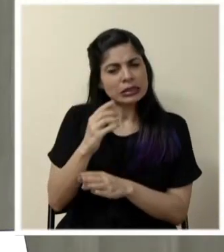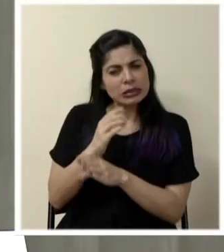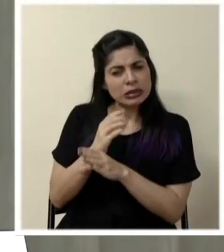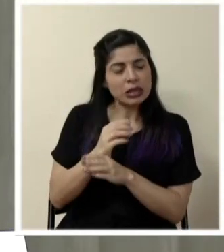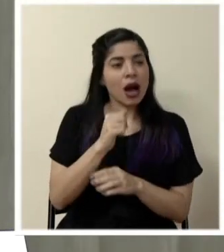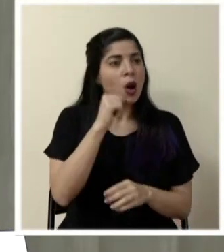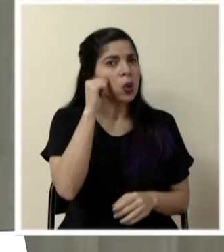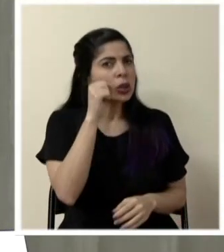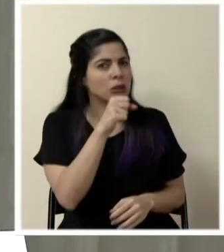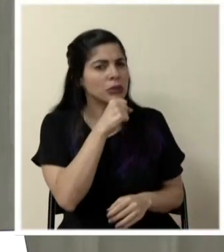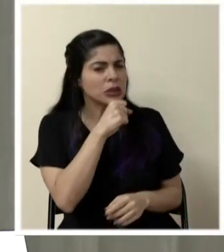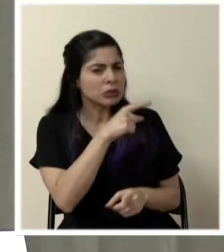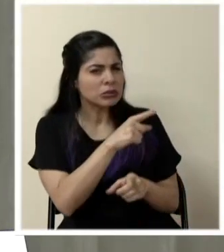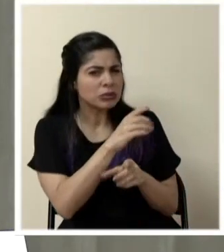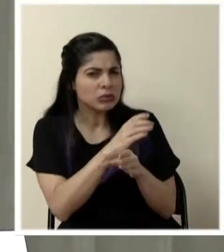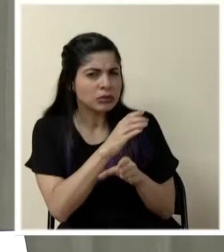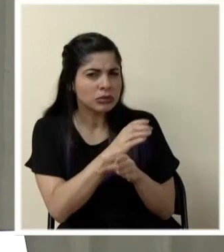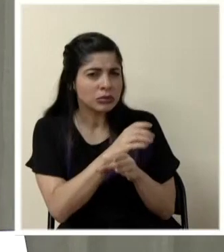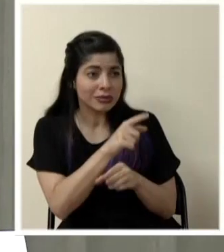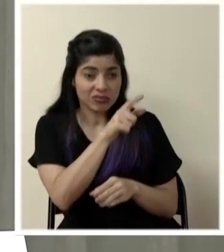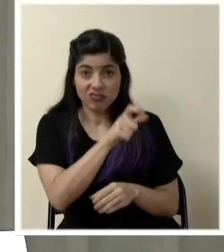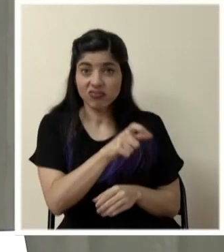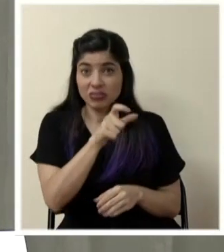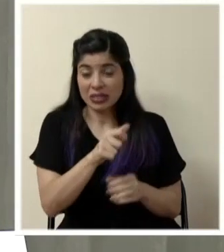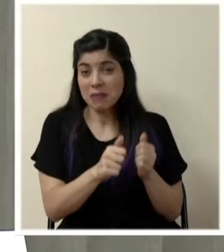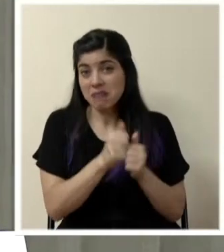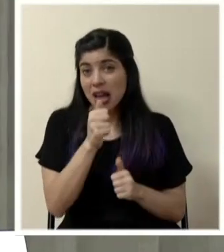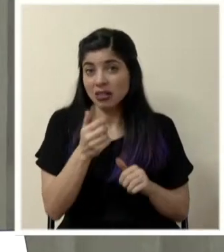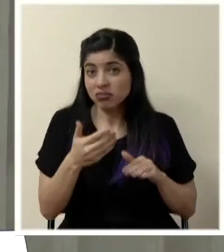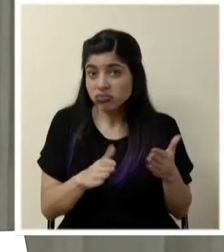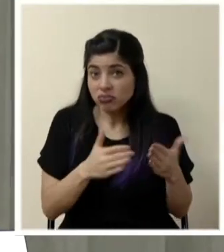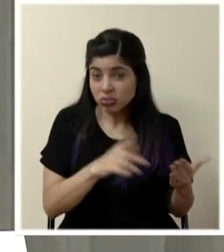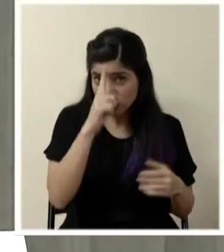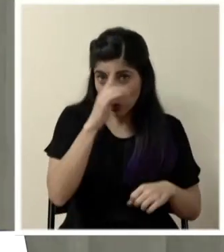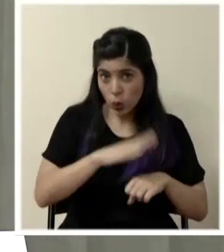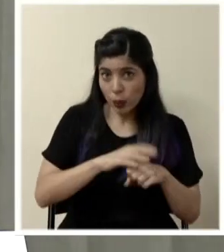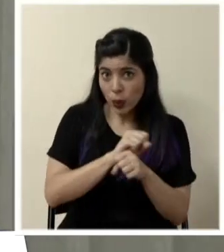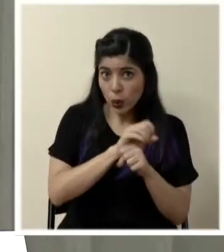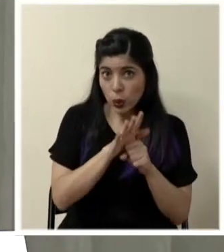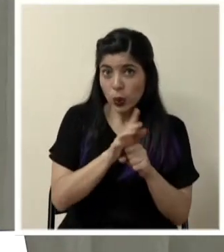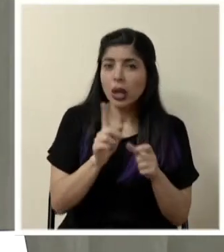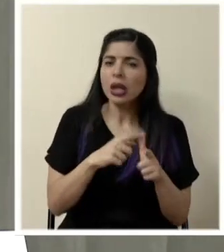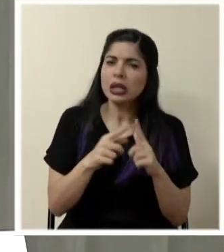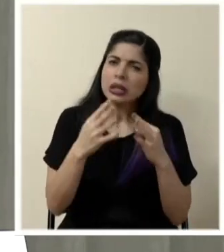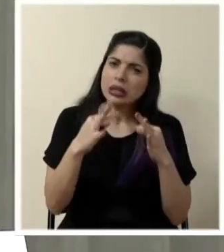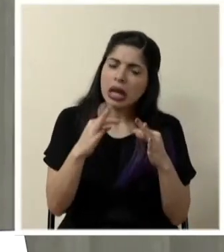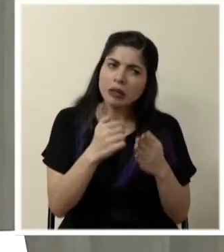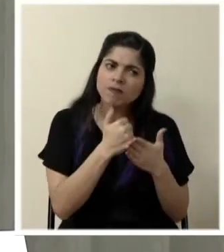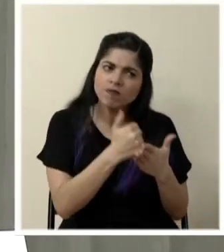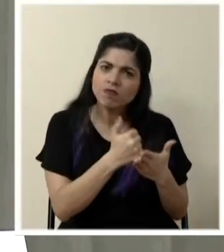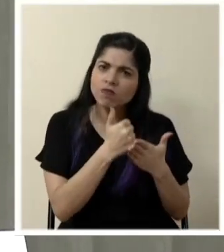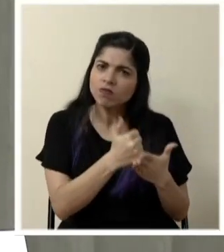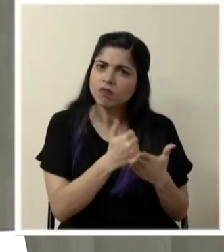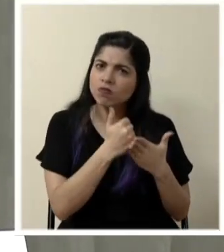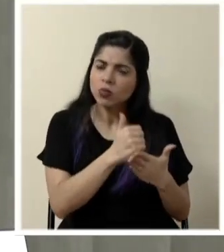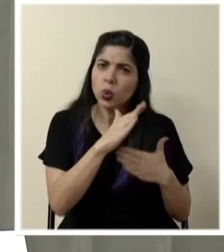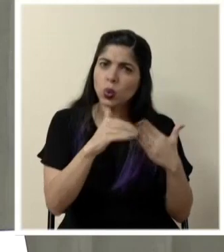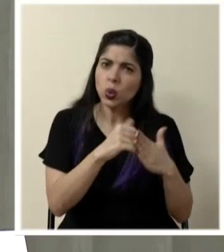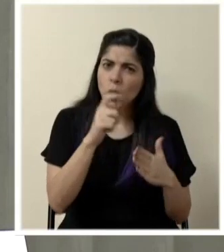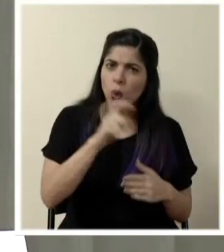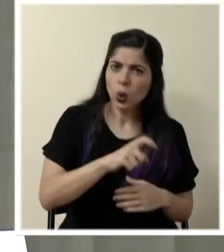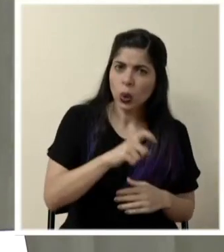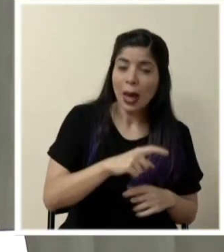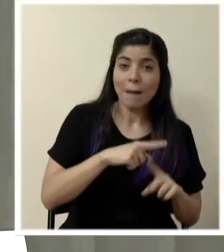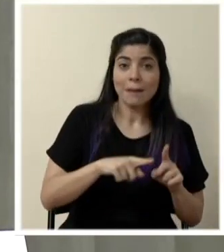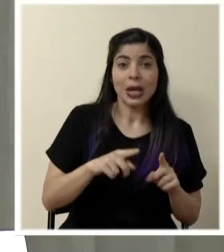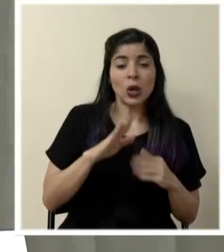adultos mayores, que son la población que más tiende a fallecer por el COVID-19, así que tratar de ayudarlos en todo lo que se pueda, pero no entrar